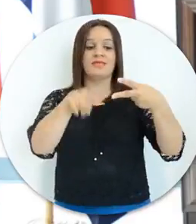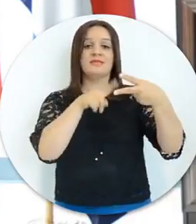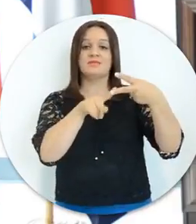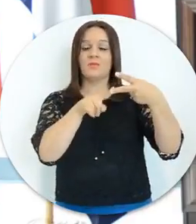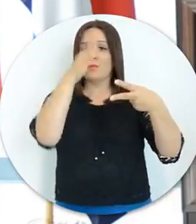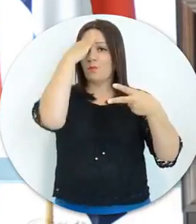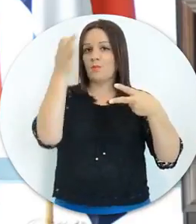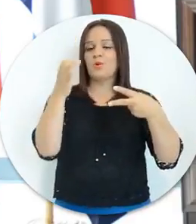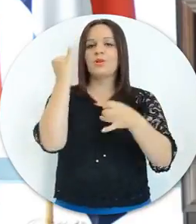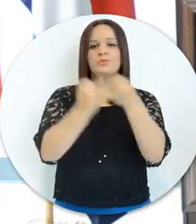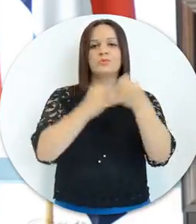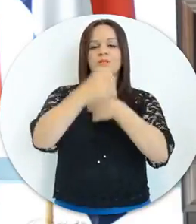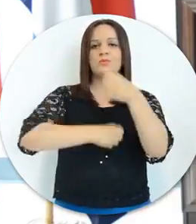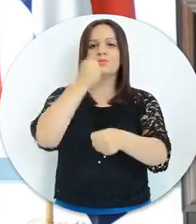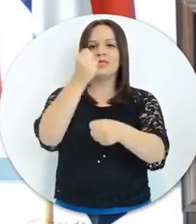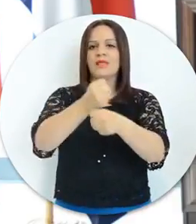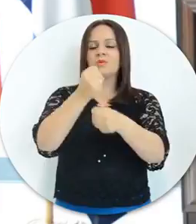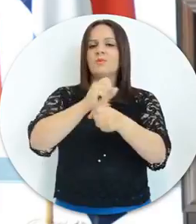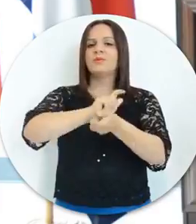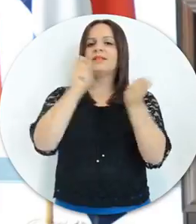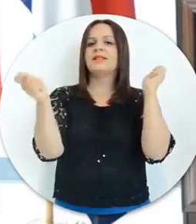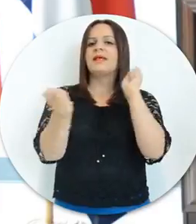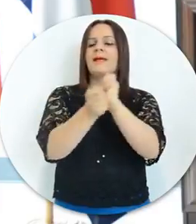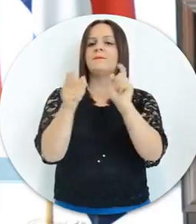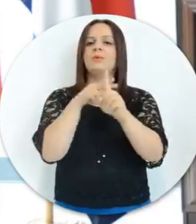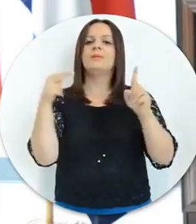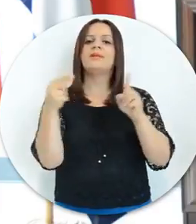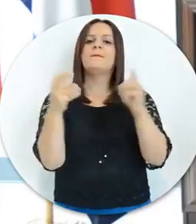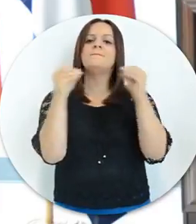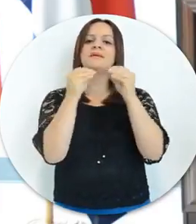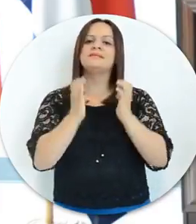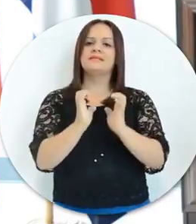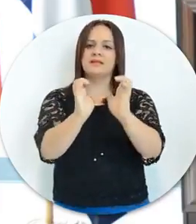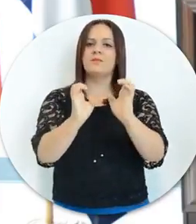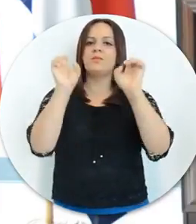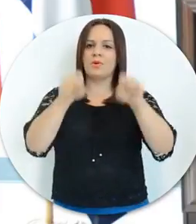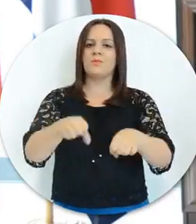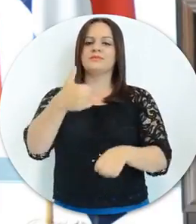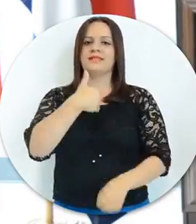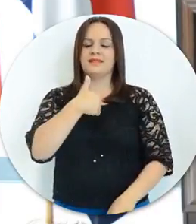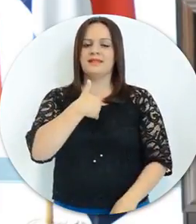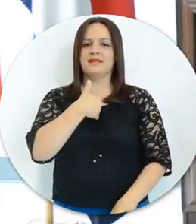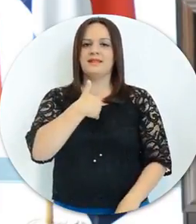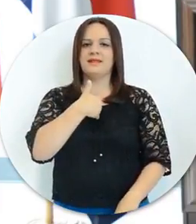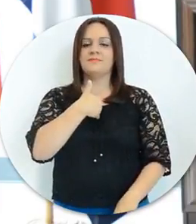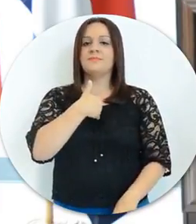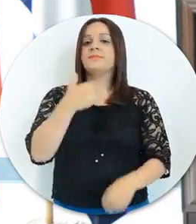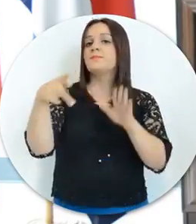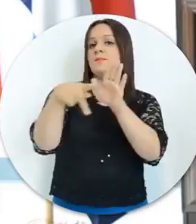lugar, porque es en los últimos años el cambio de paradigma más estratégico que vamos a tener y